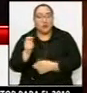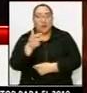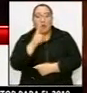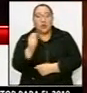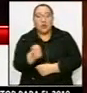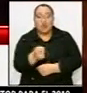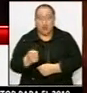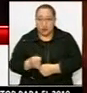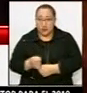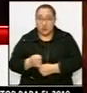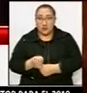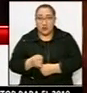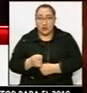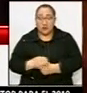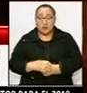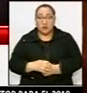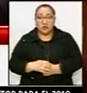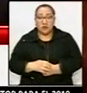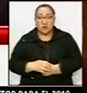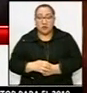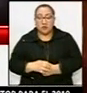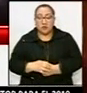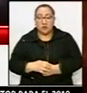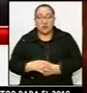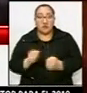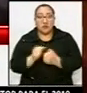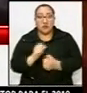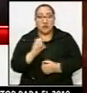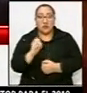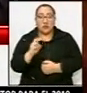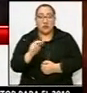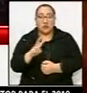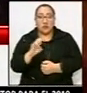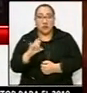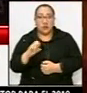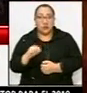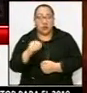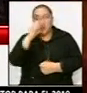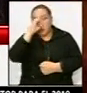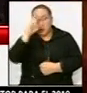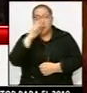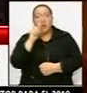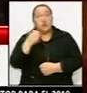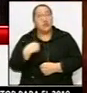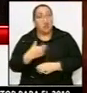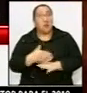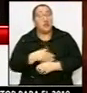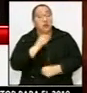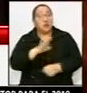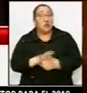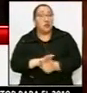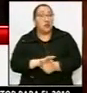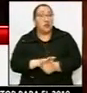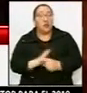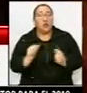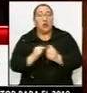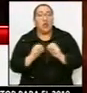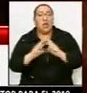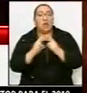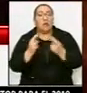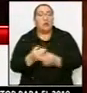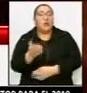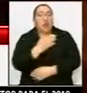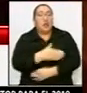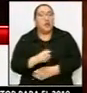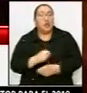irrigación. Y es que en la convención usted adquirió el compromiso en la reunión